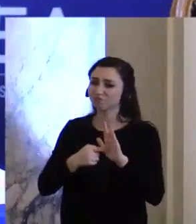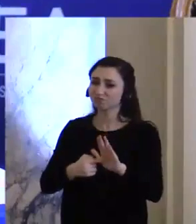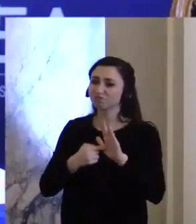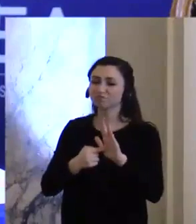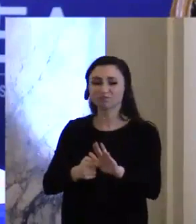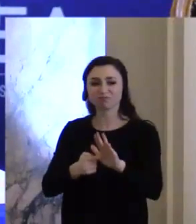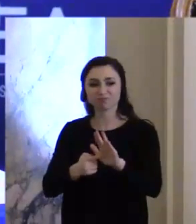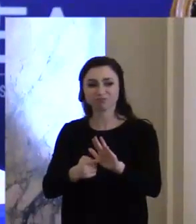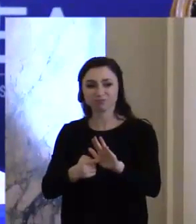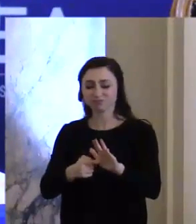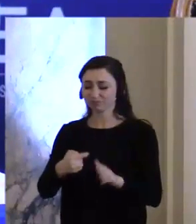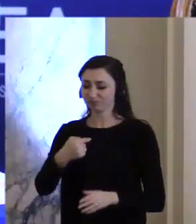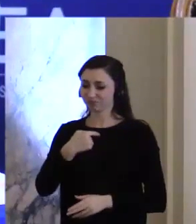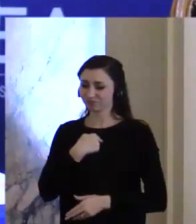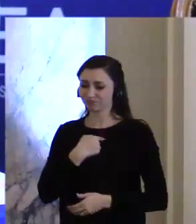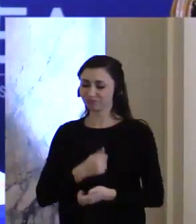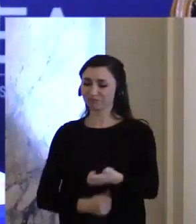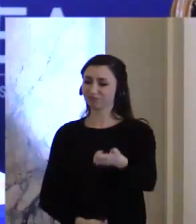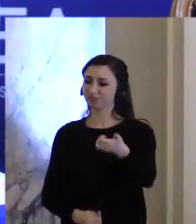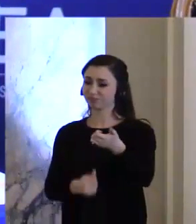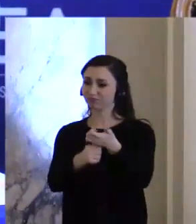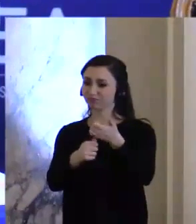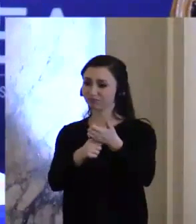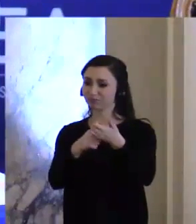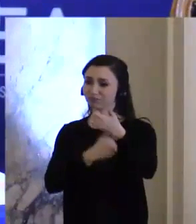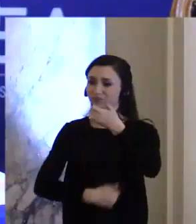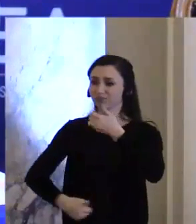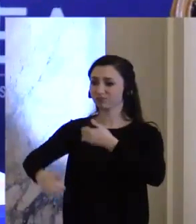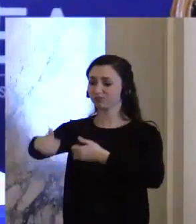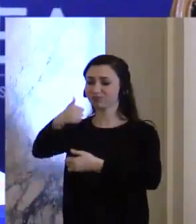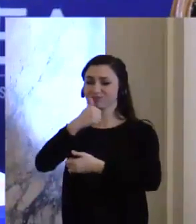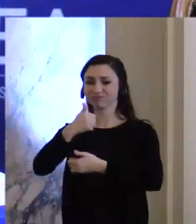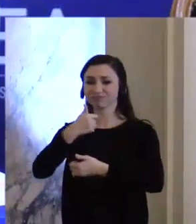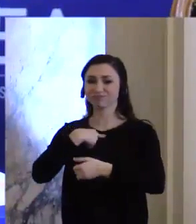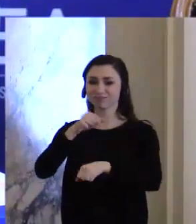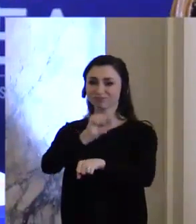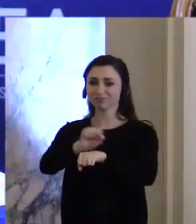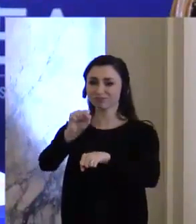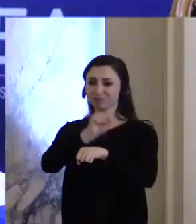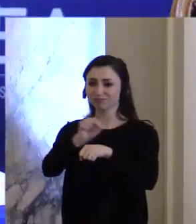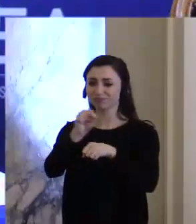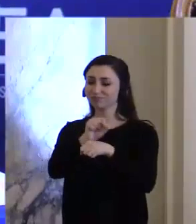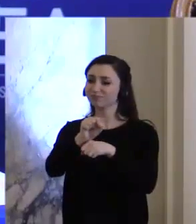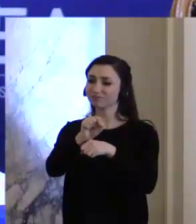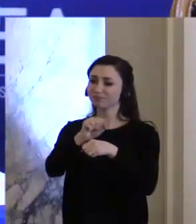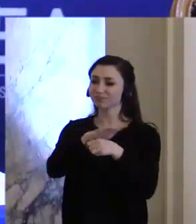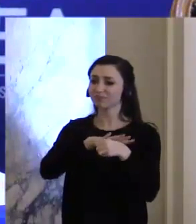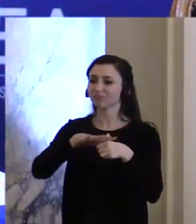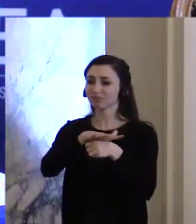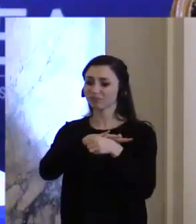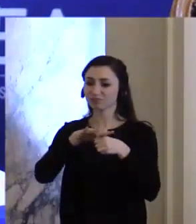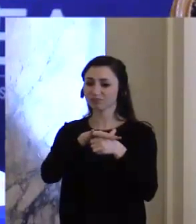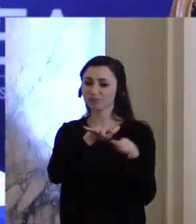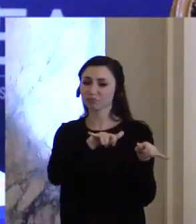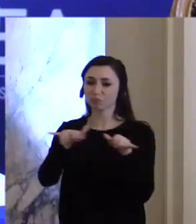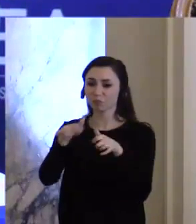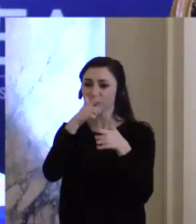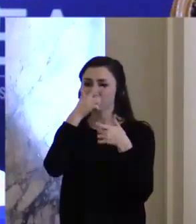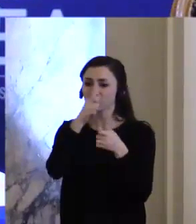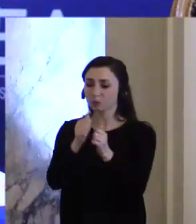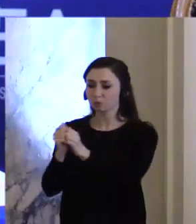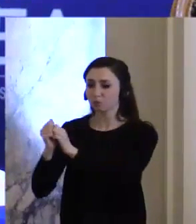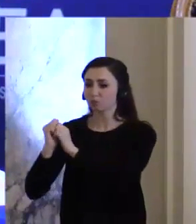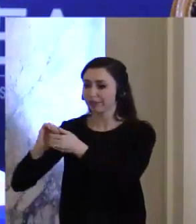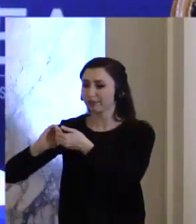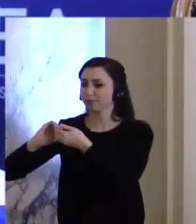adjunto, he estado trabajando en áreas de interés mutuo con la sociedad civil y promovidas por estas